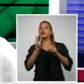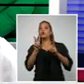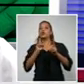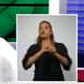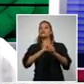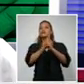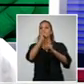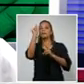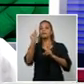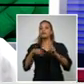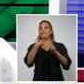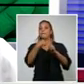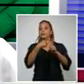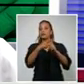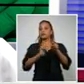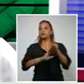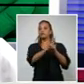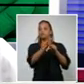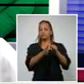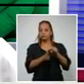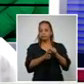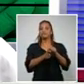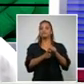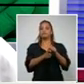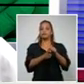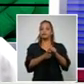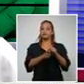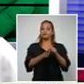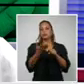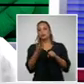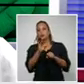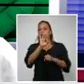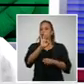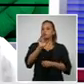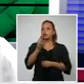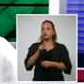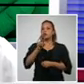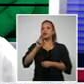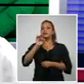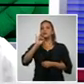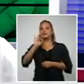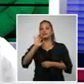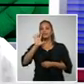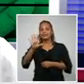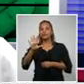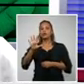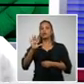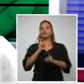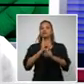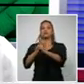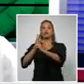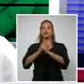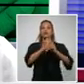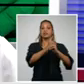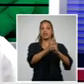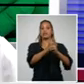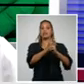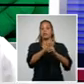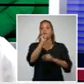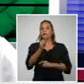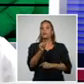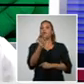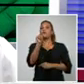casos confirmados y un promedio de 8,5 contactos por cada lactante,